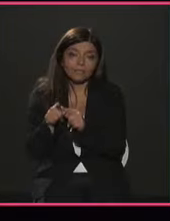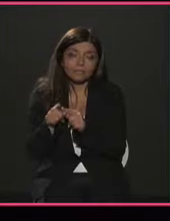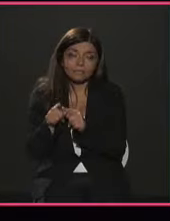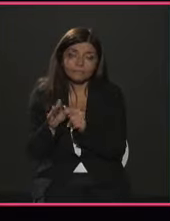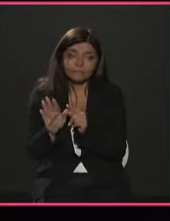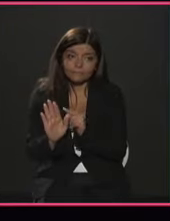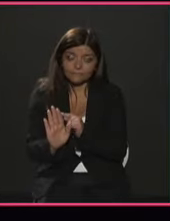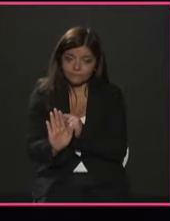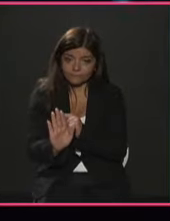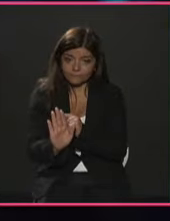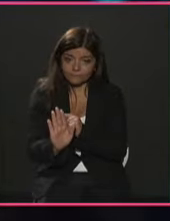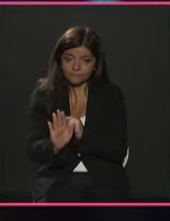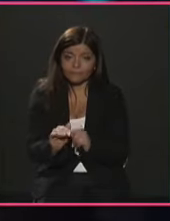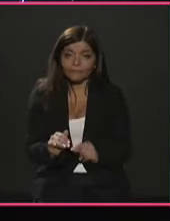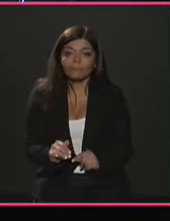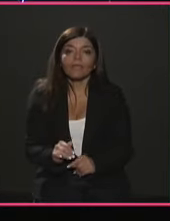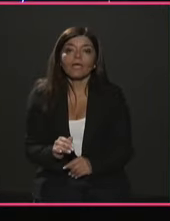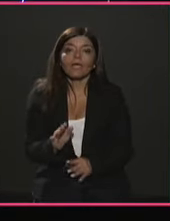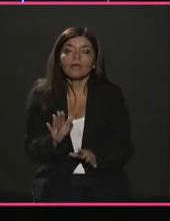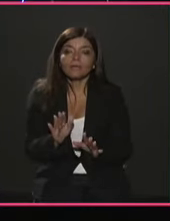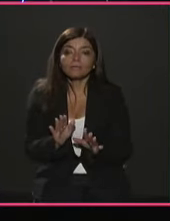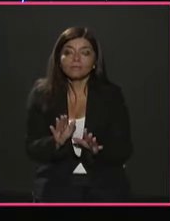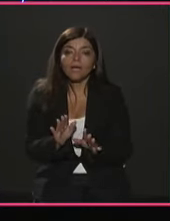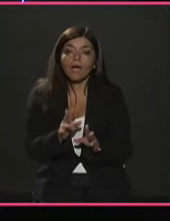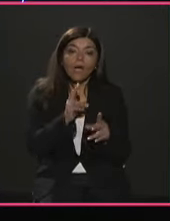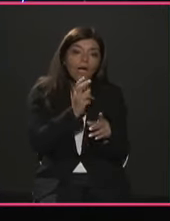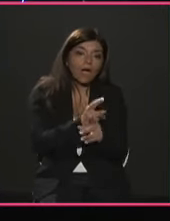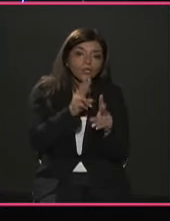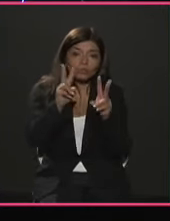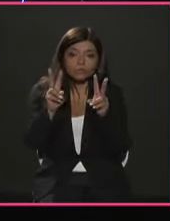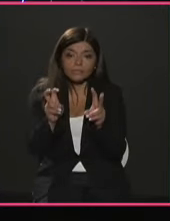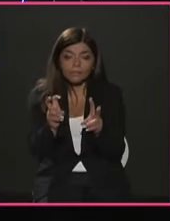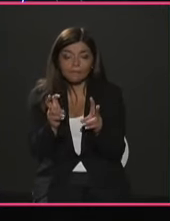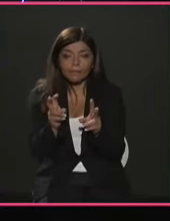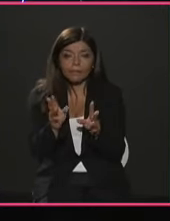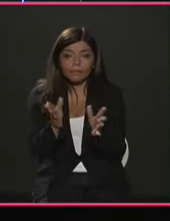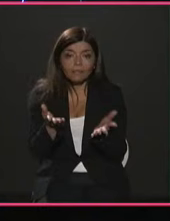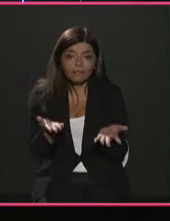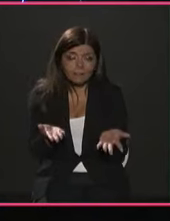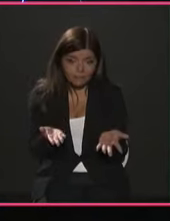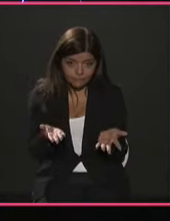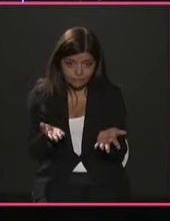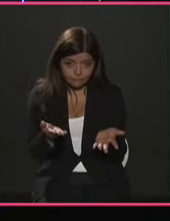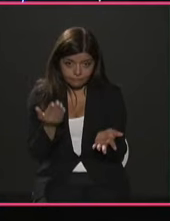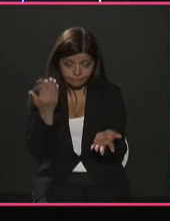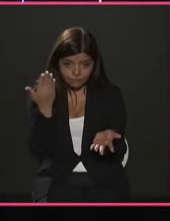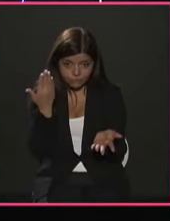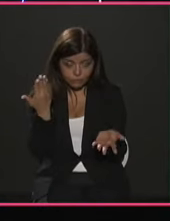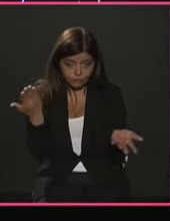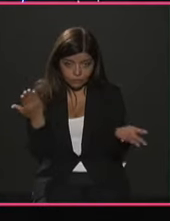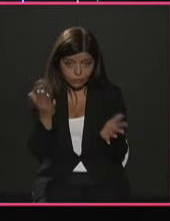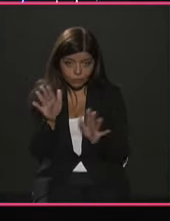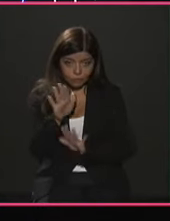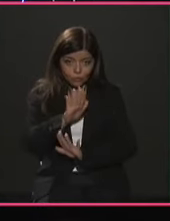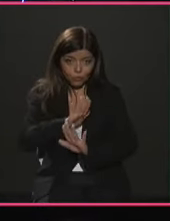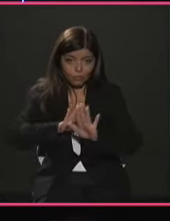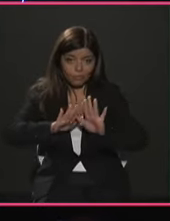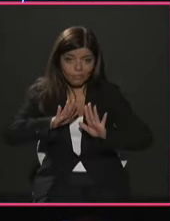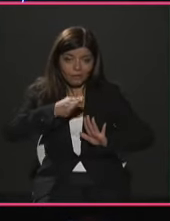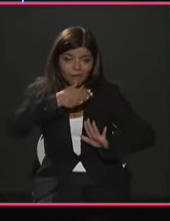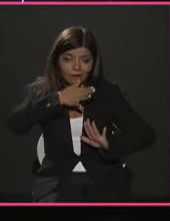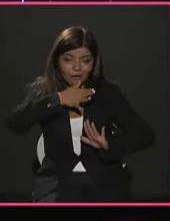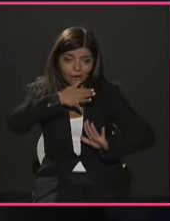e un tema de que ya ni siquiera sabemos cómo cuidar el agua